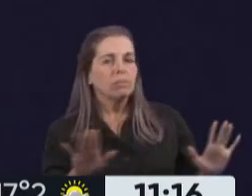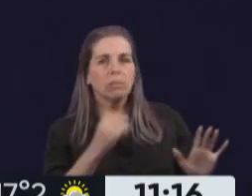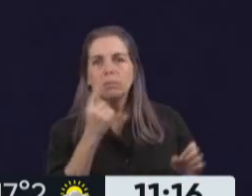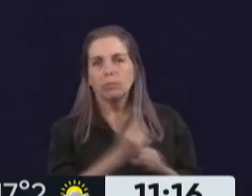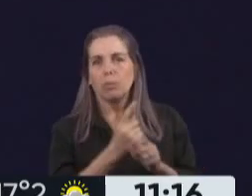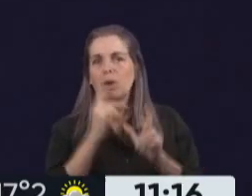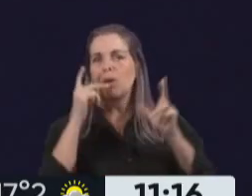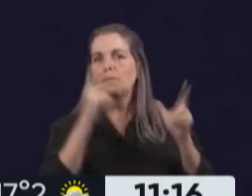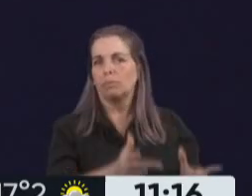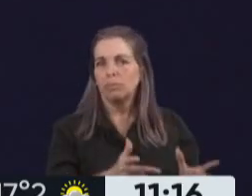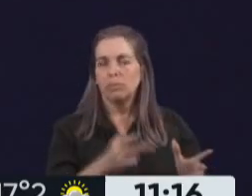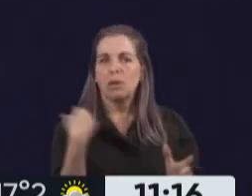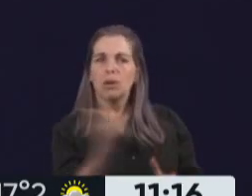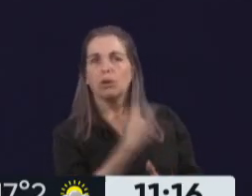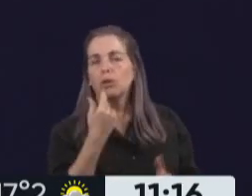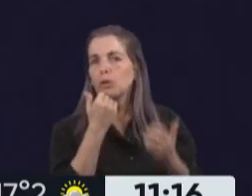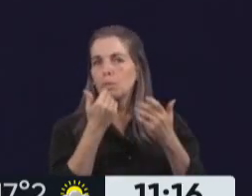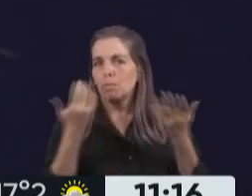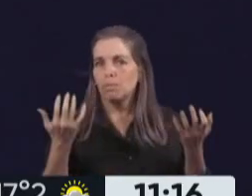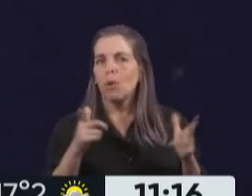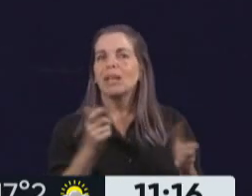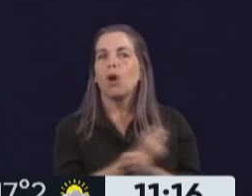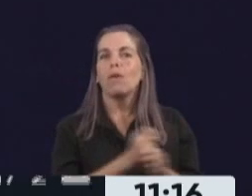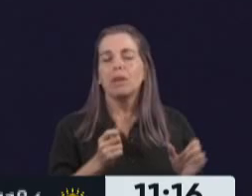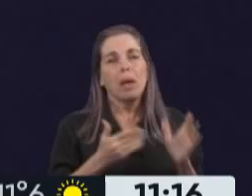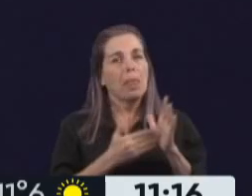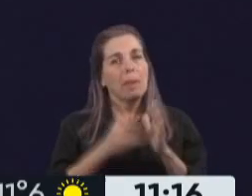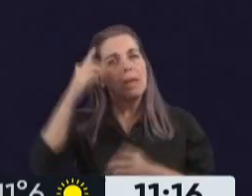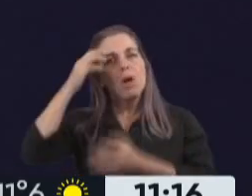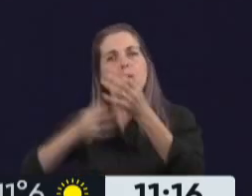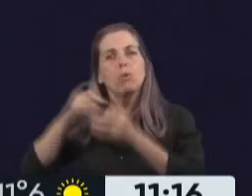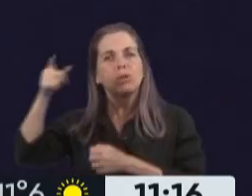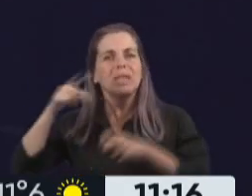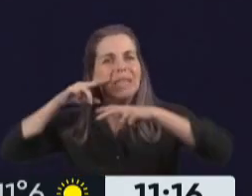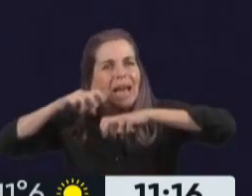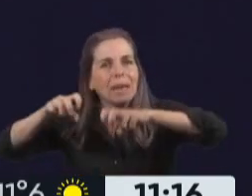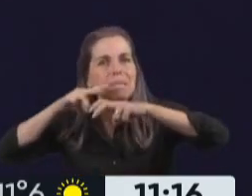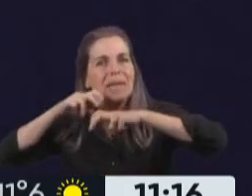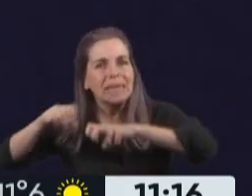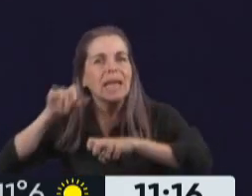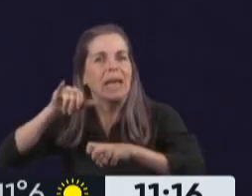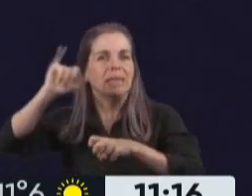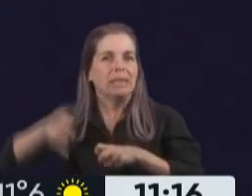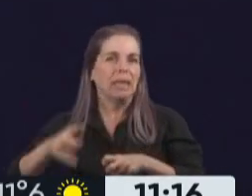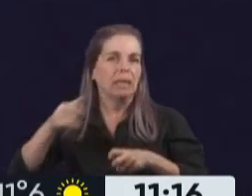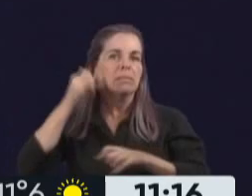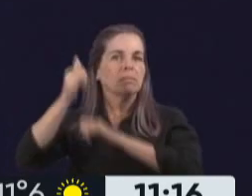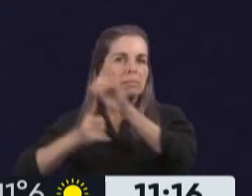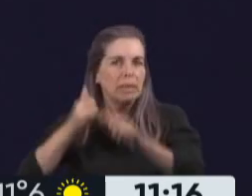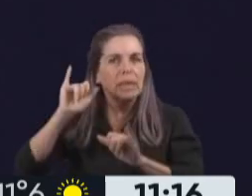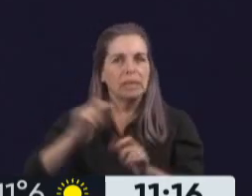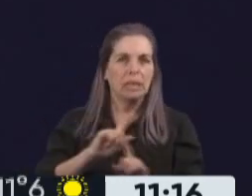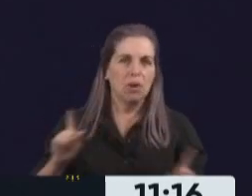no, nosotros no nos consta hasta que la justicia no avance, se expida y pueda dar una definición de si eso fue así